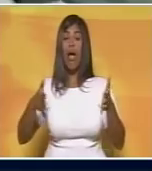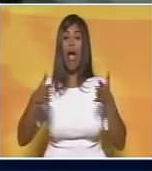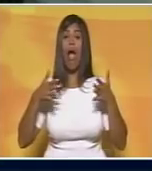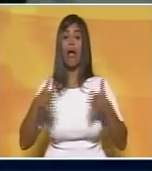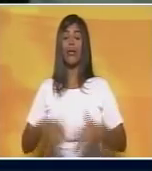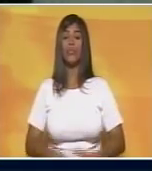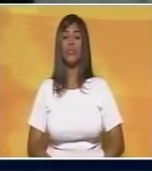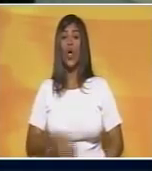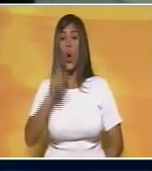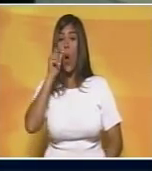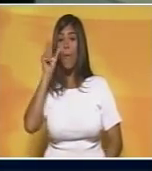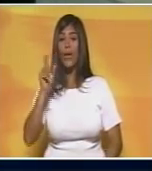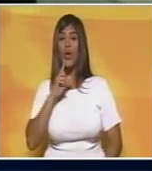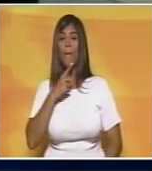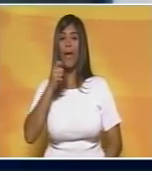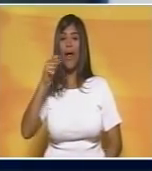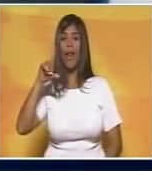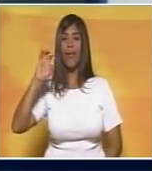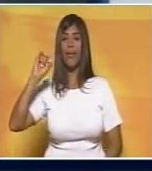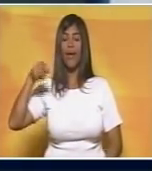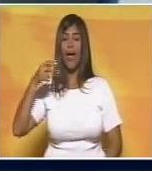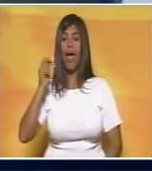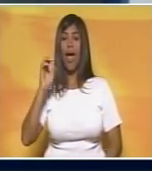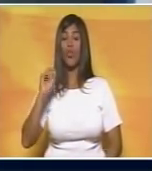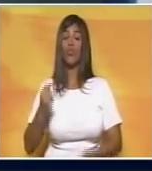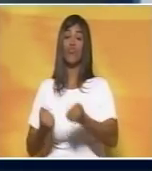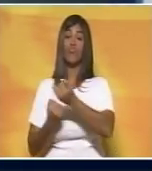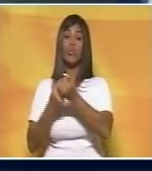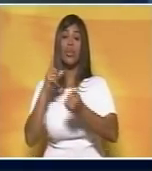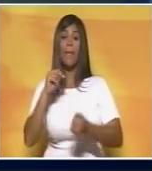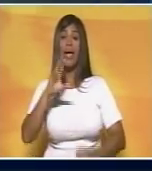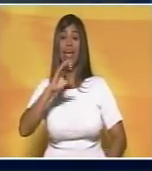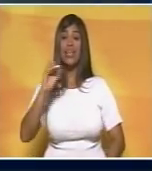Vamos Alejandro Grimaldi, respaldado también por